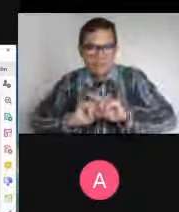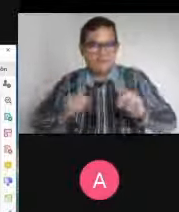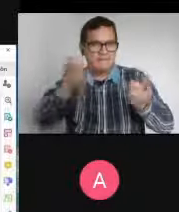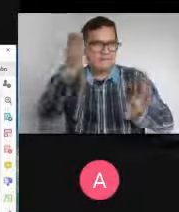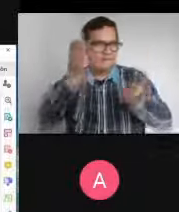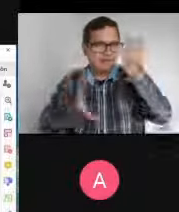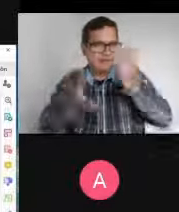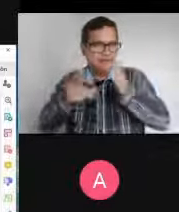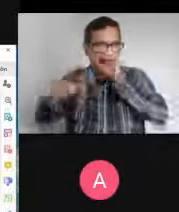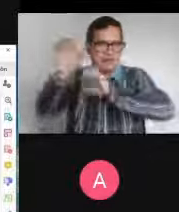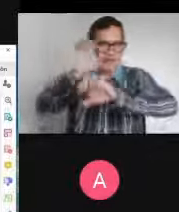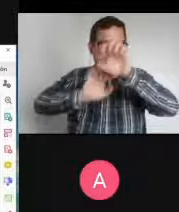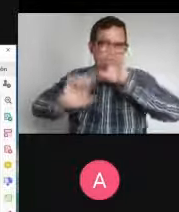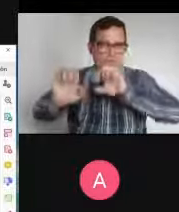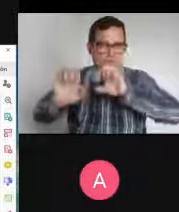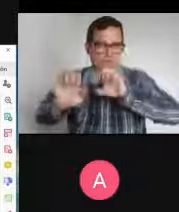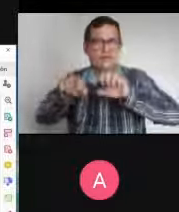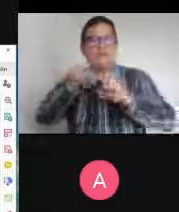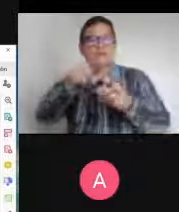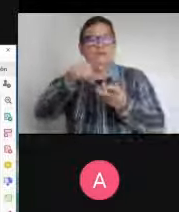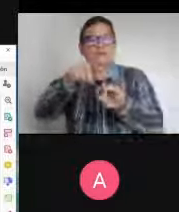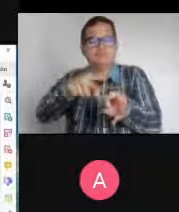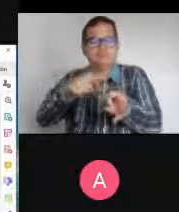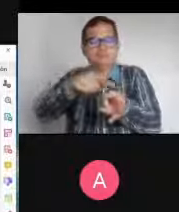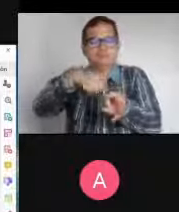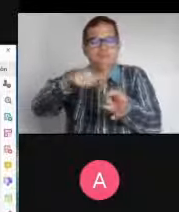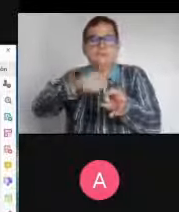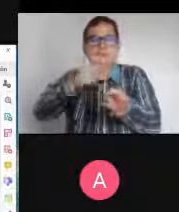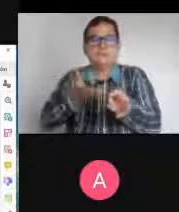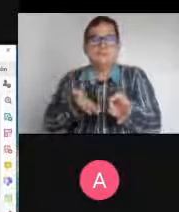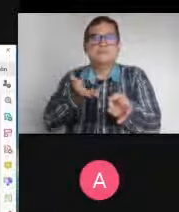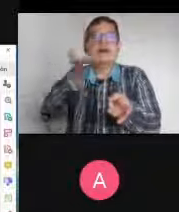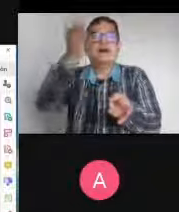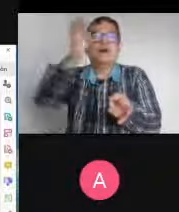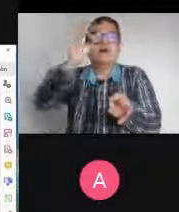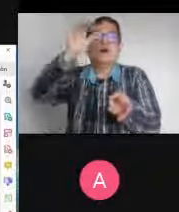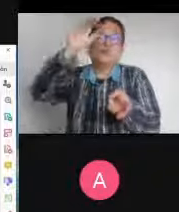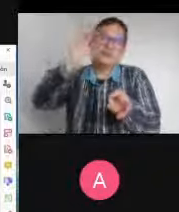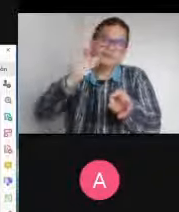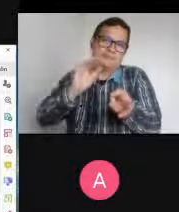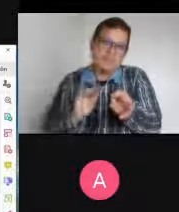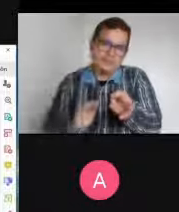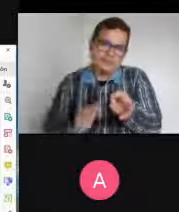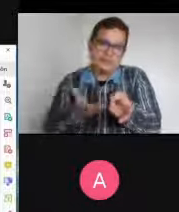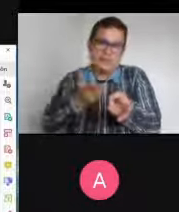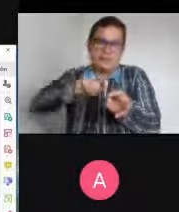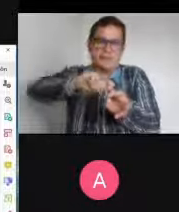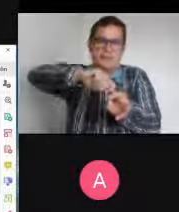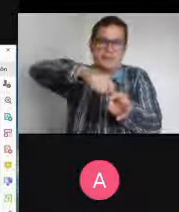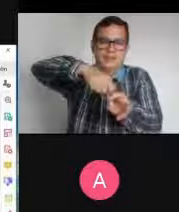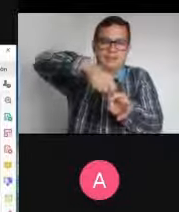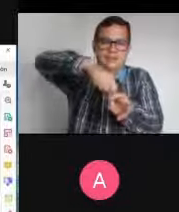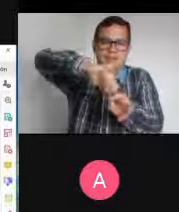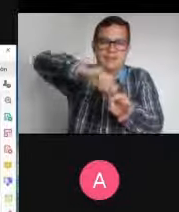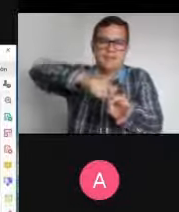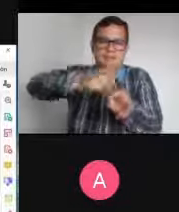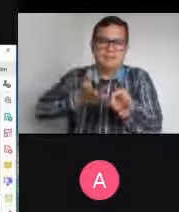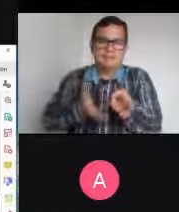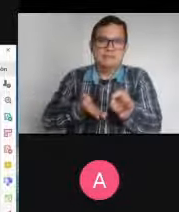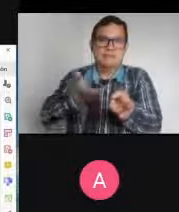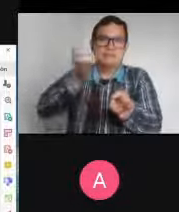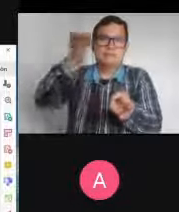nuestra resistencia. Recuerde que ella puede aumentar o disminuir dependiendo qué tanto yo mueva la perilla, porque pues ese es su objetivo,